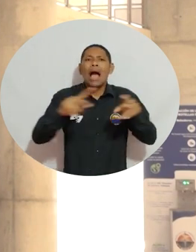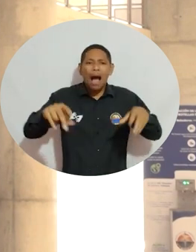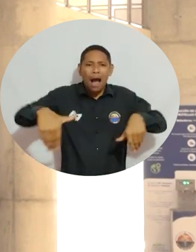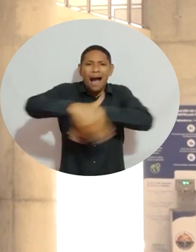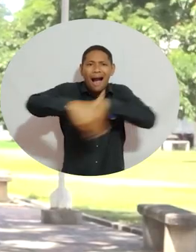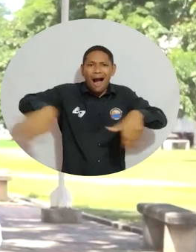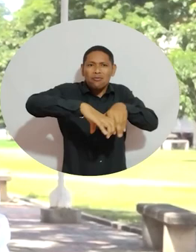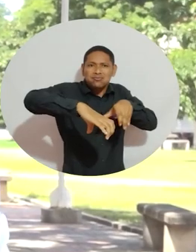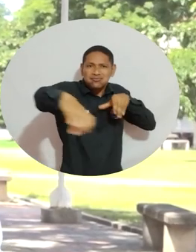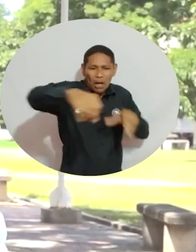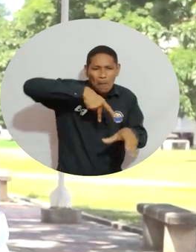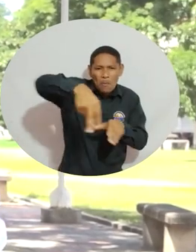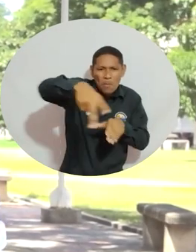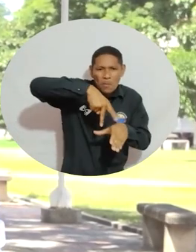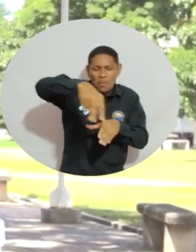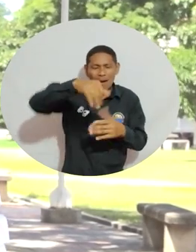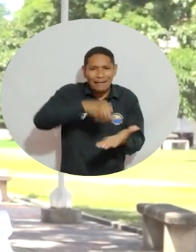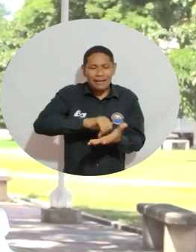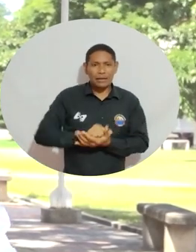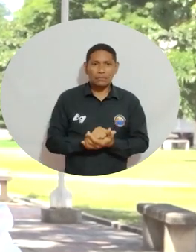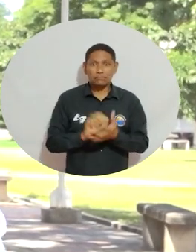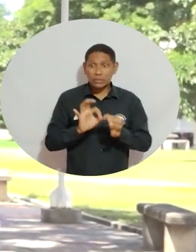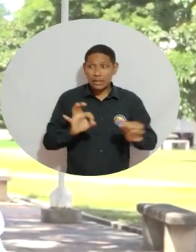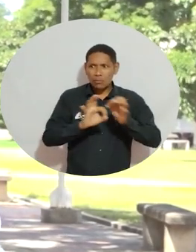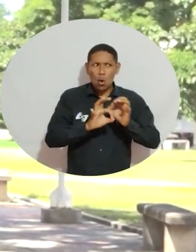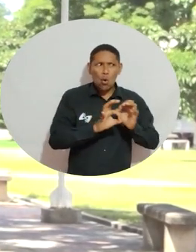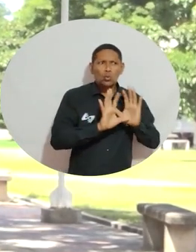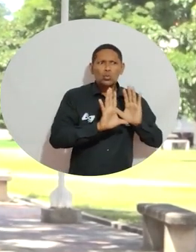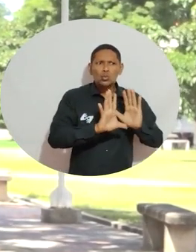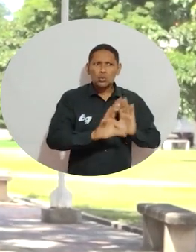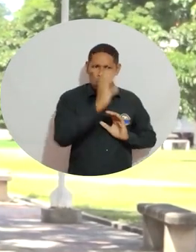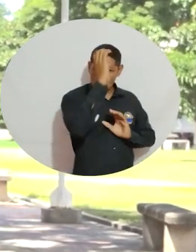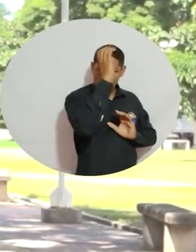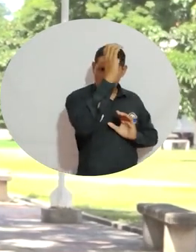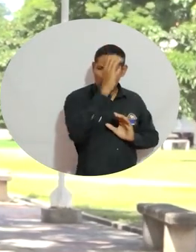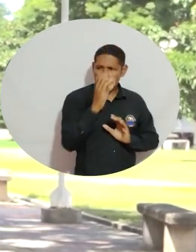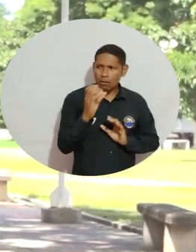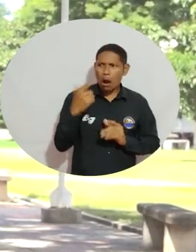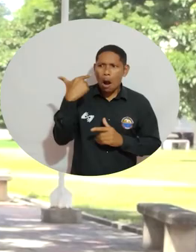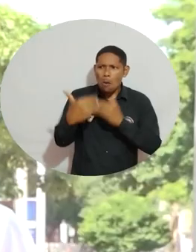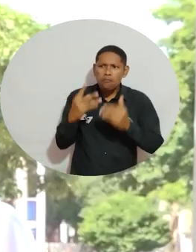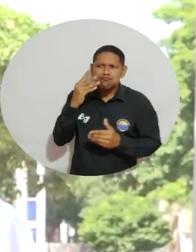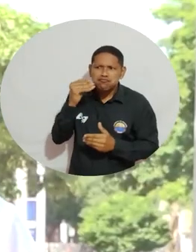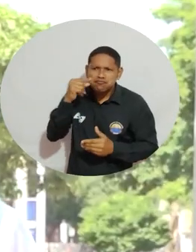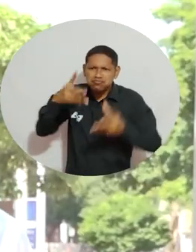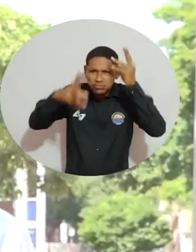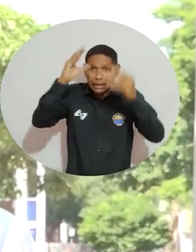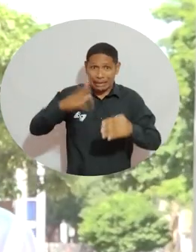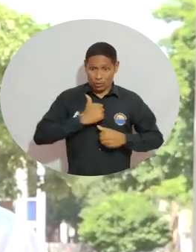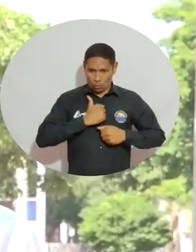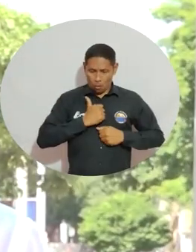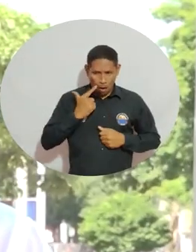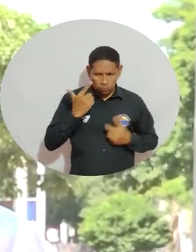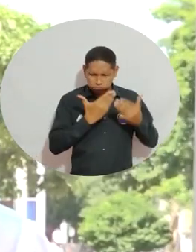de los pavimentos. Permite apropiarnos de conocimientos tanto conceptuales como de conocimientos empíricos, para después nosotros